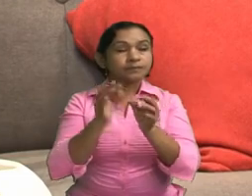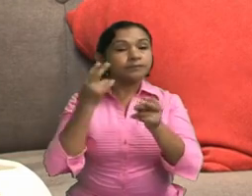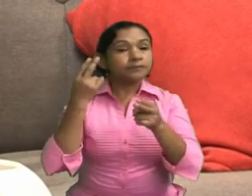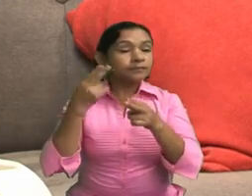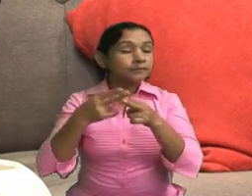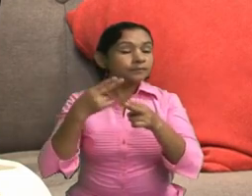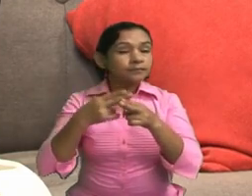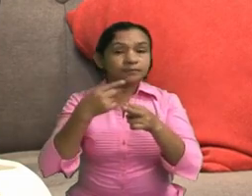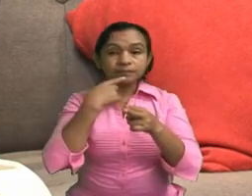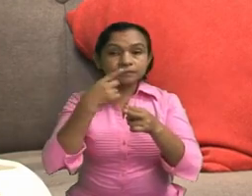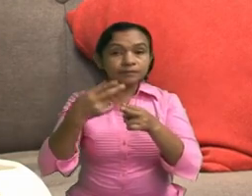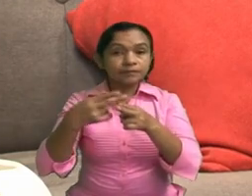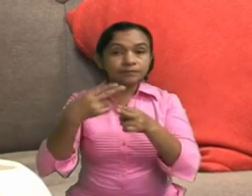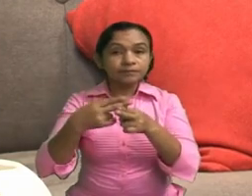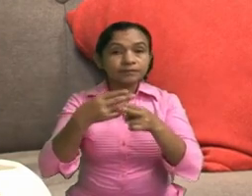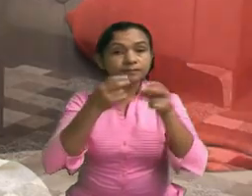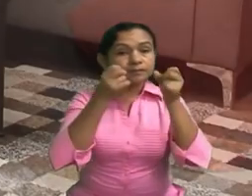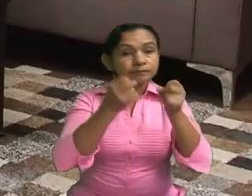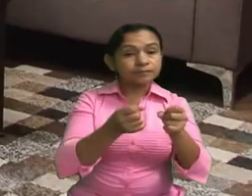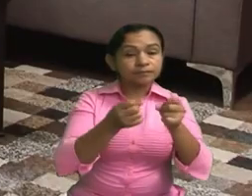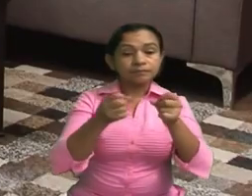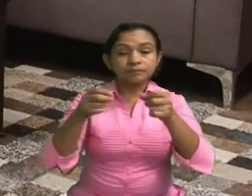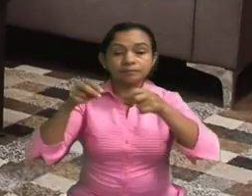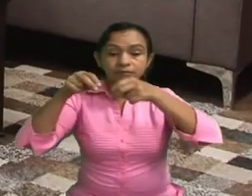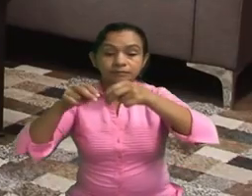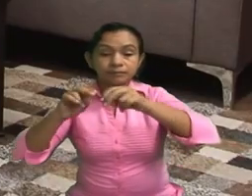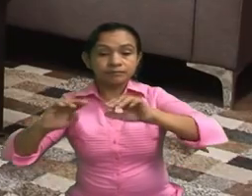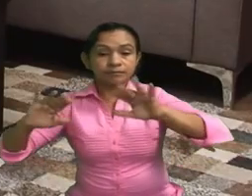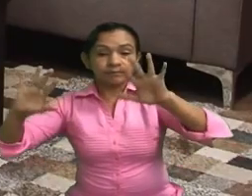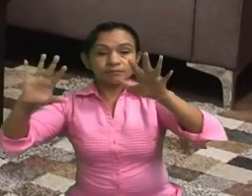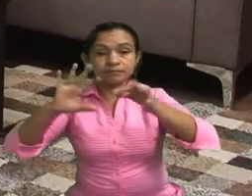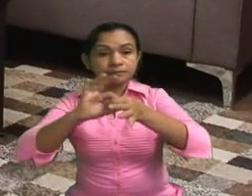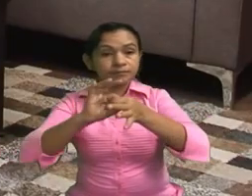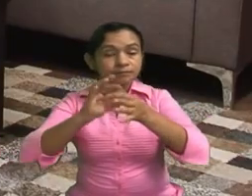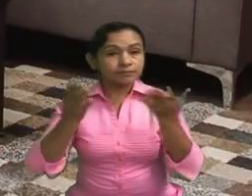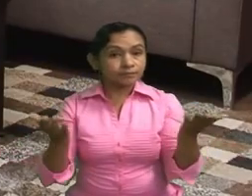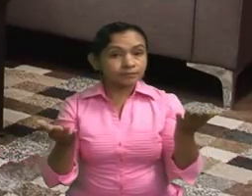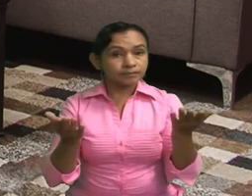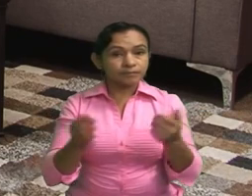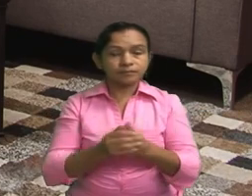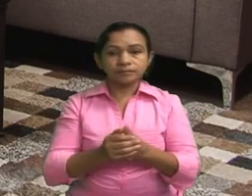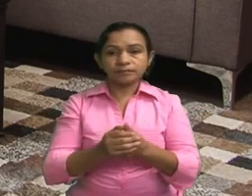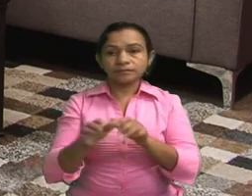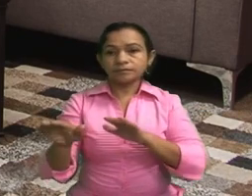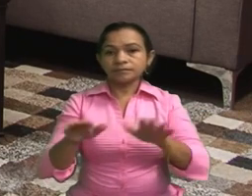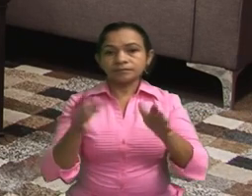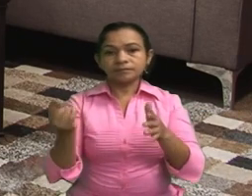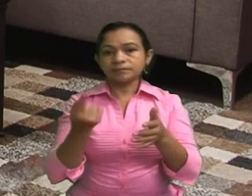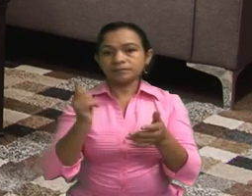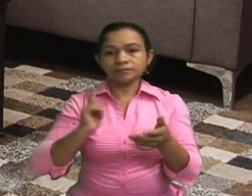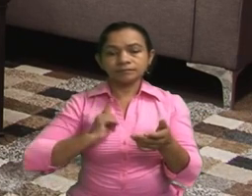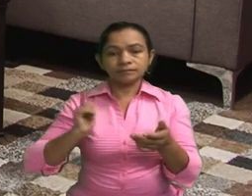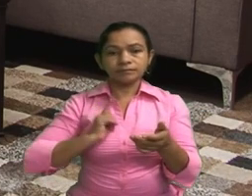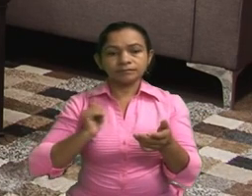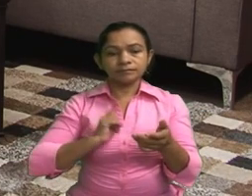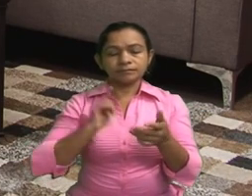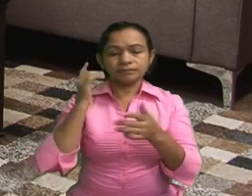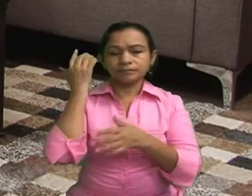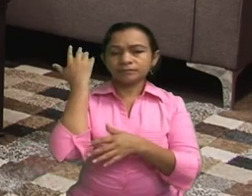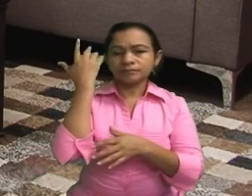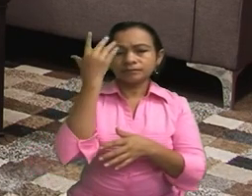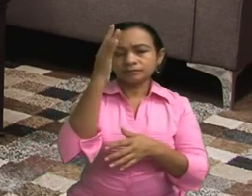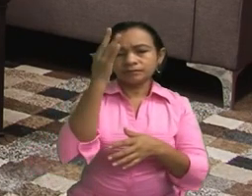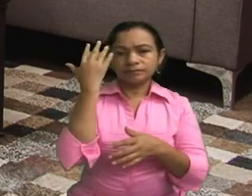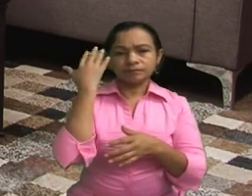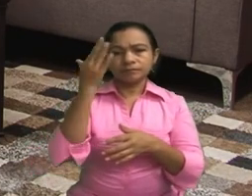llaman hombre y biosfera, ¿verdad? No es suficiente que tengas una masa boscosa y que está